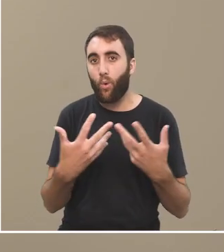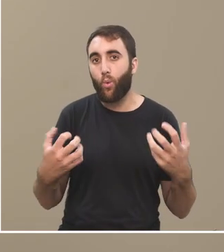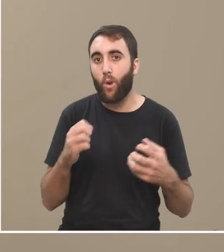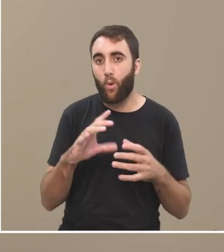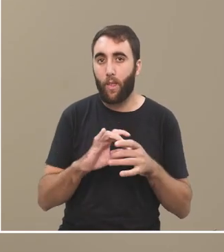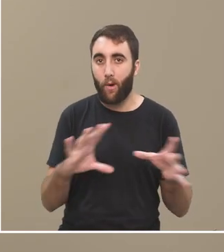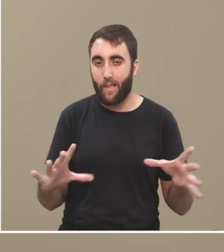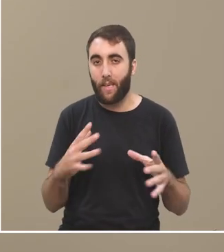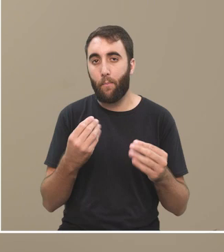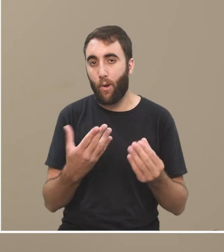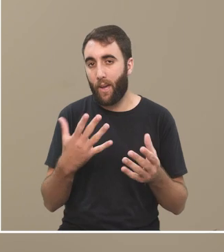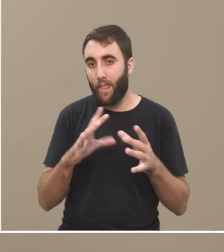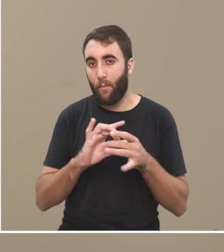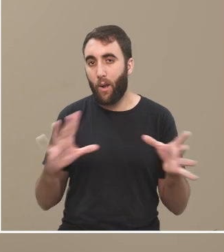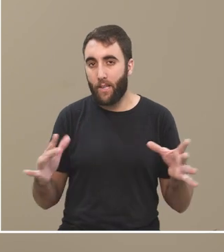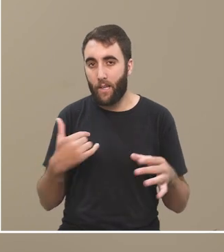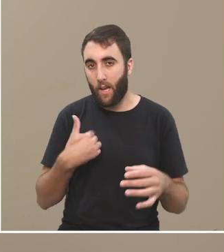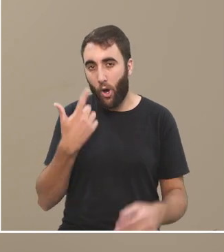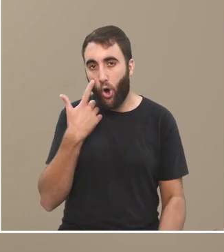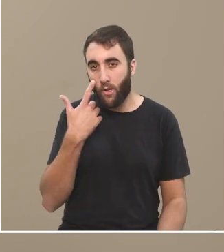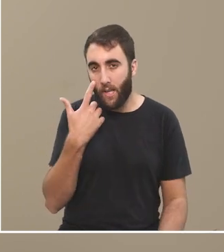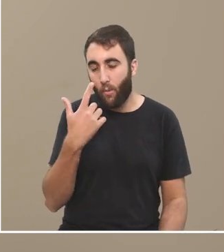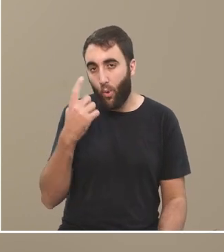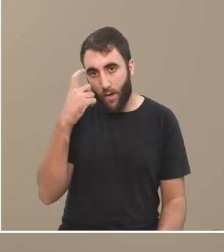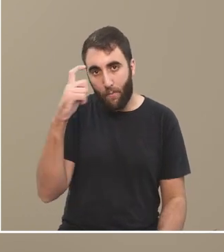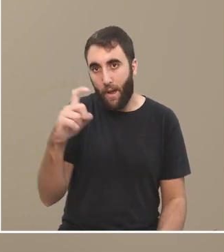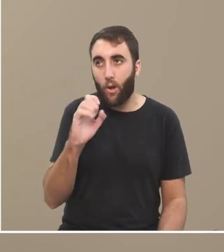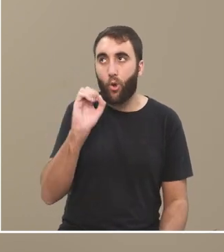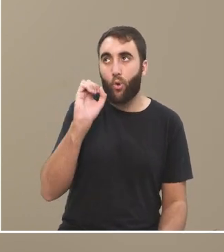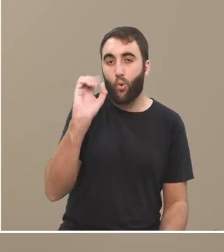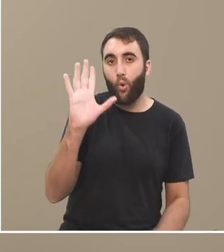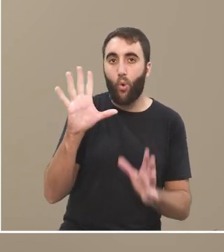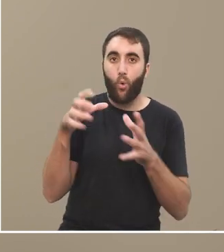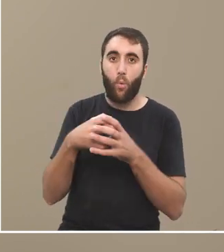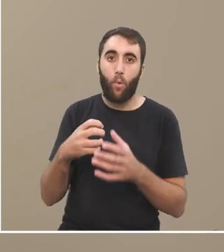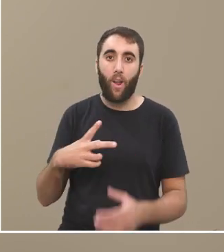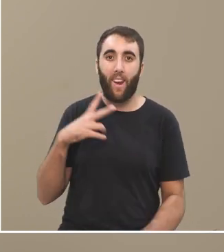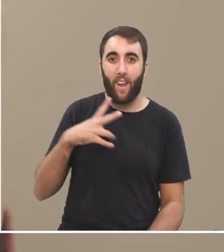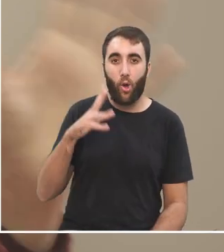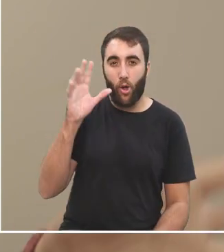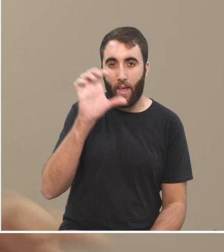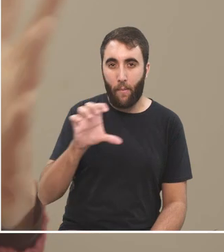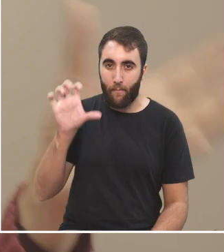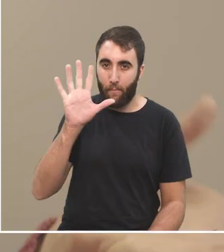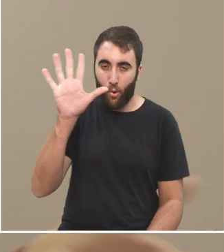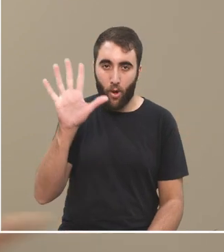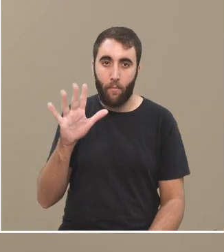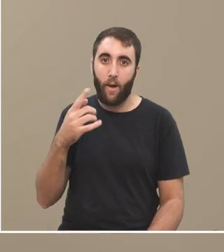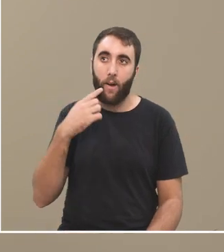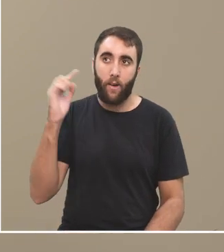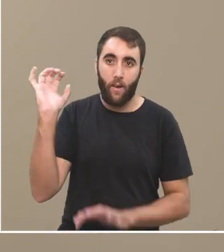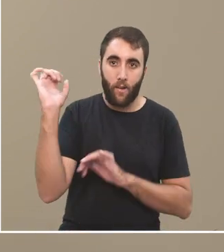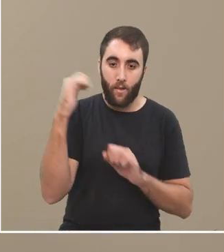al fin de cuentas la democracia por lo menos como nosotros la conocemos es un invento burgués y la burguesía a pesar de su lema igualdad, libertad,